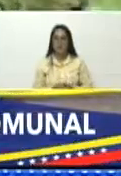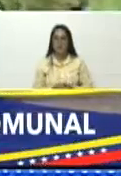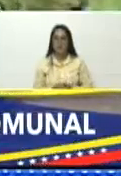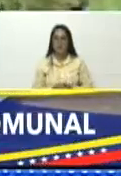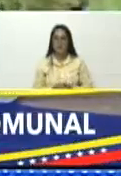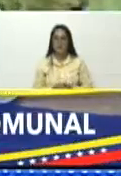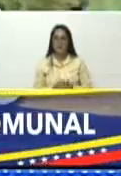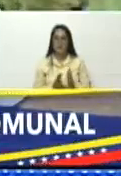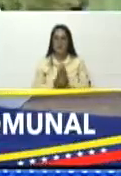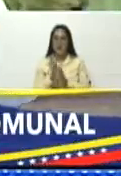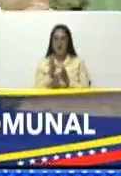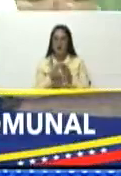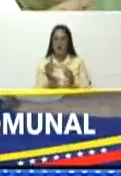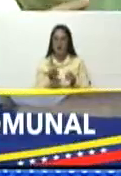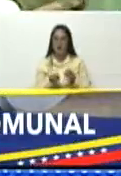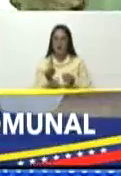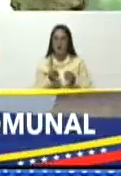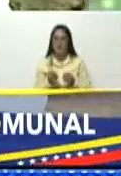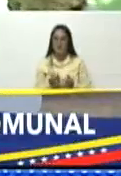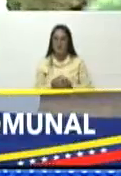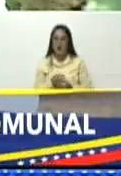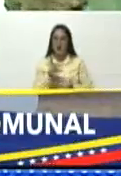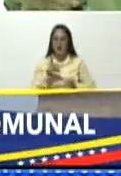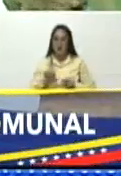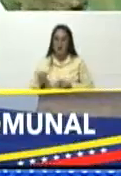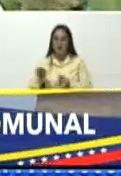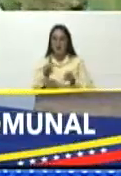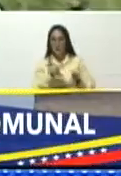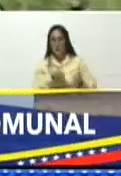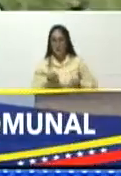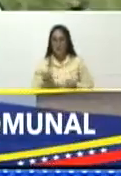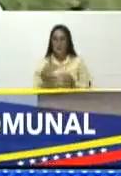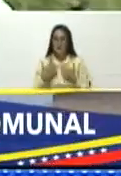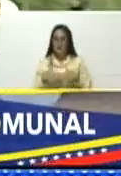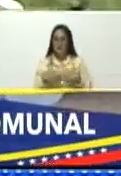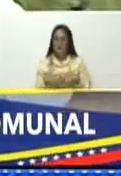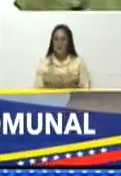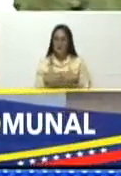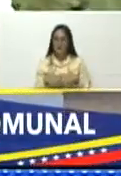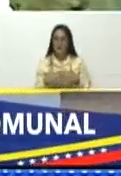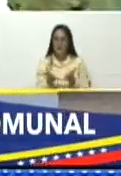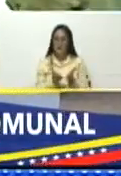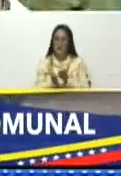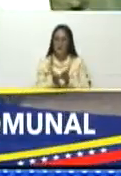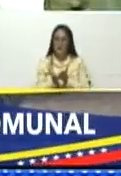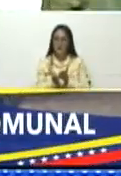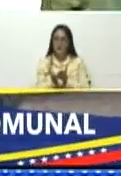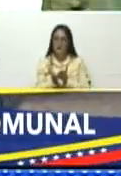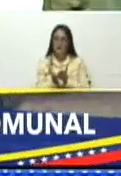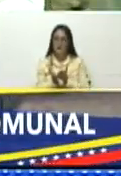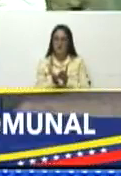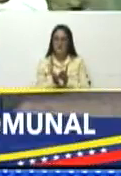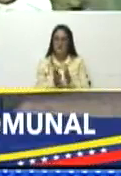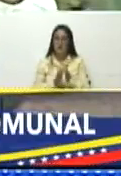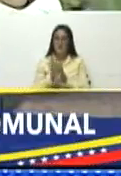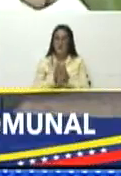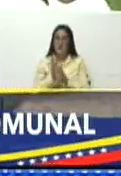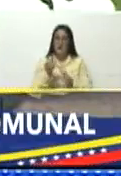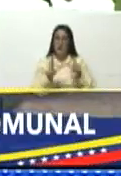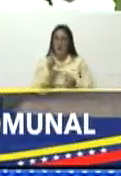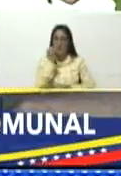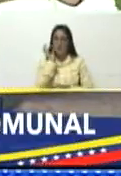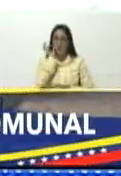Que crezca toda la economía agrícola venezolana, la industria, los servicios, los emprendedores y